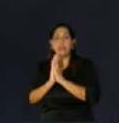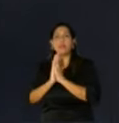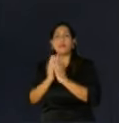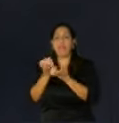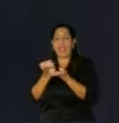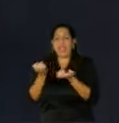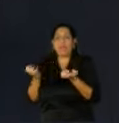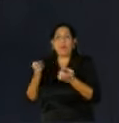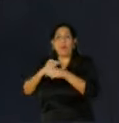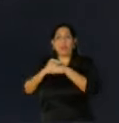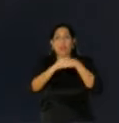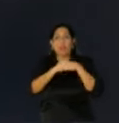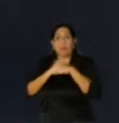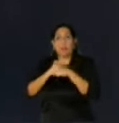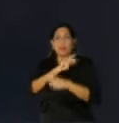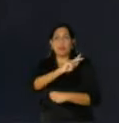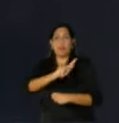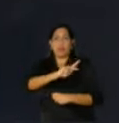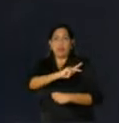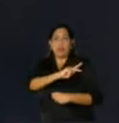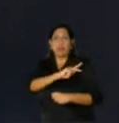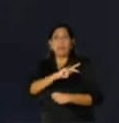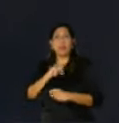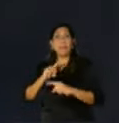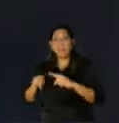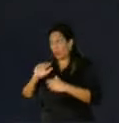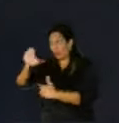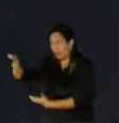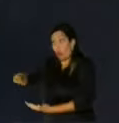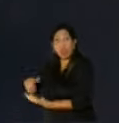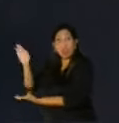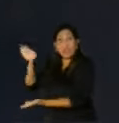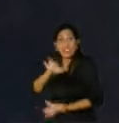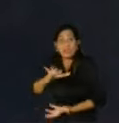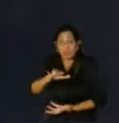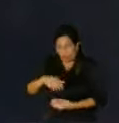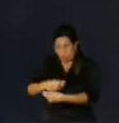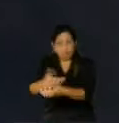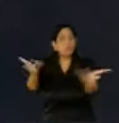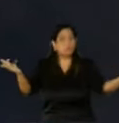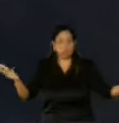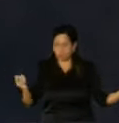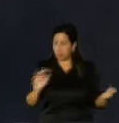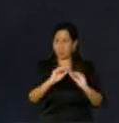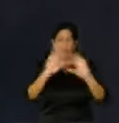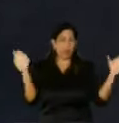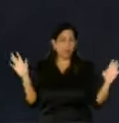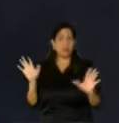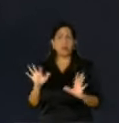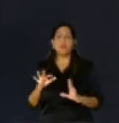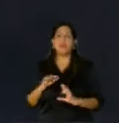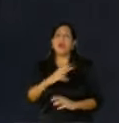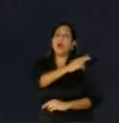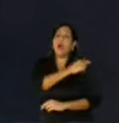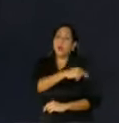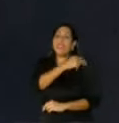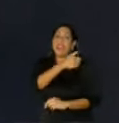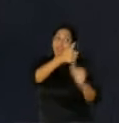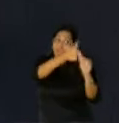protectivo personal. Pero todo el que se recibe se está disponiendo a la población. Definitivamente los hospitales también tienen la